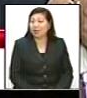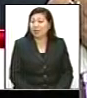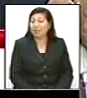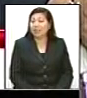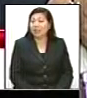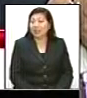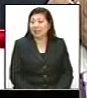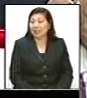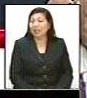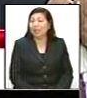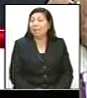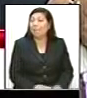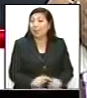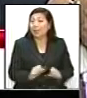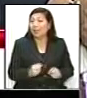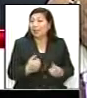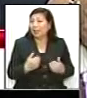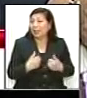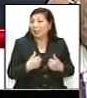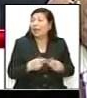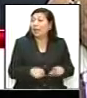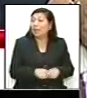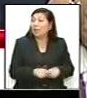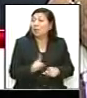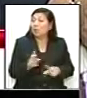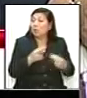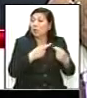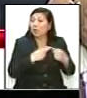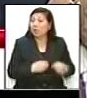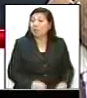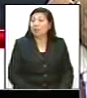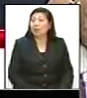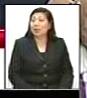Dicho porque ustedes van a tener también en sus manos